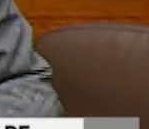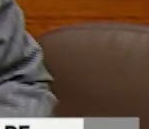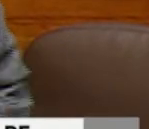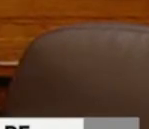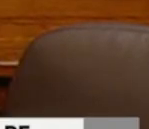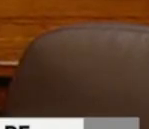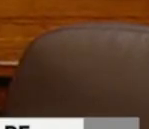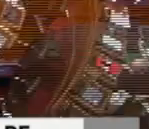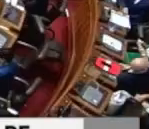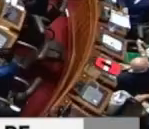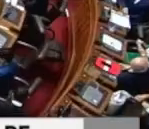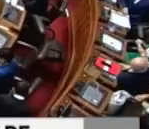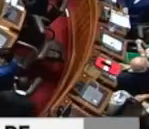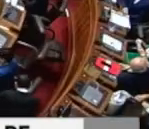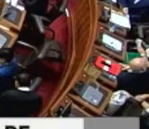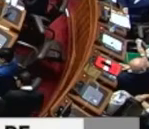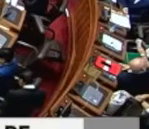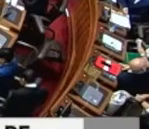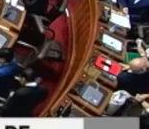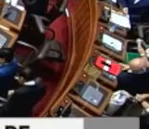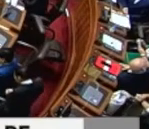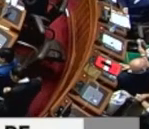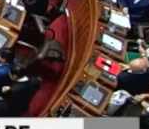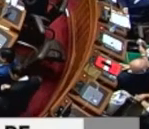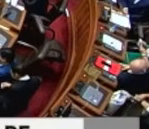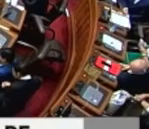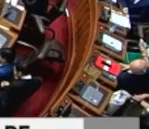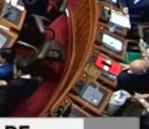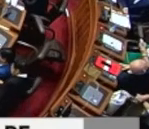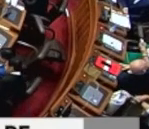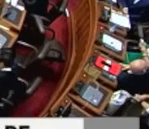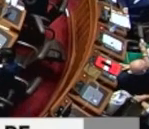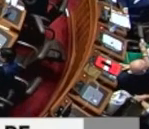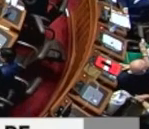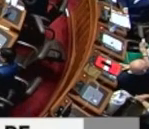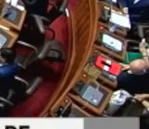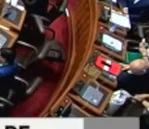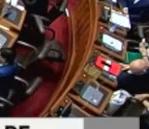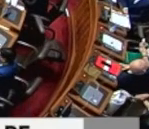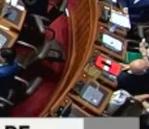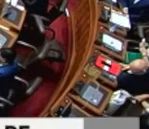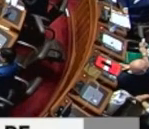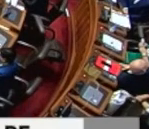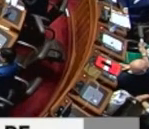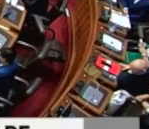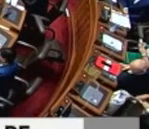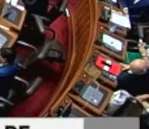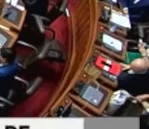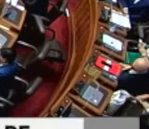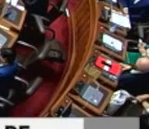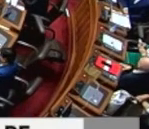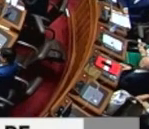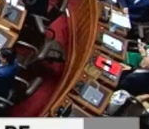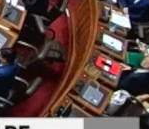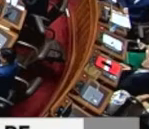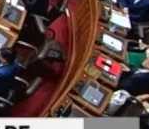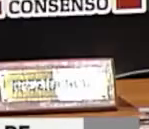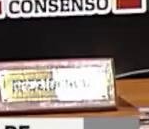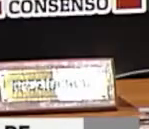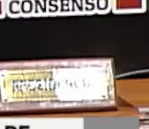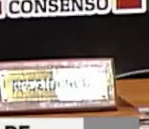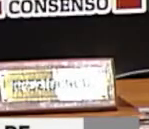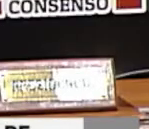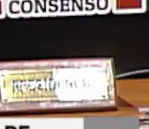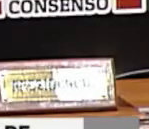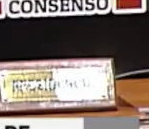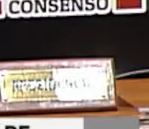revisión. Muy bien, entonces la consulta es para que el proyecto pase a la Comisión de